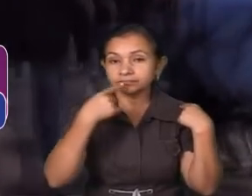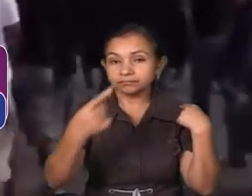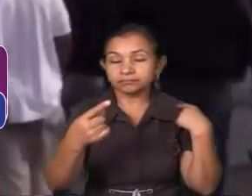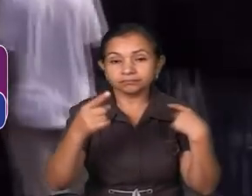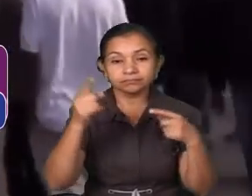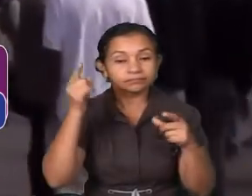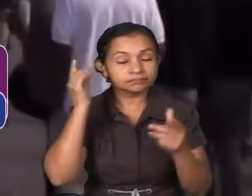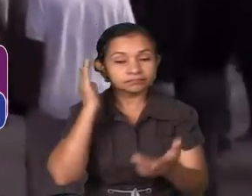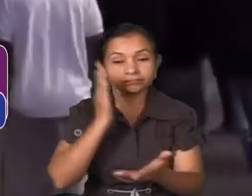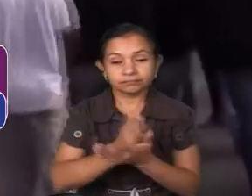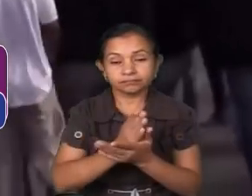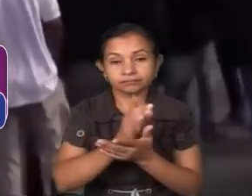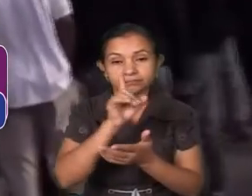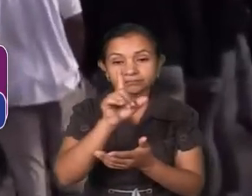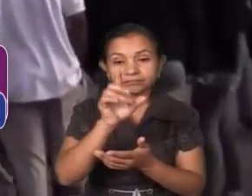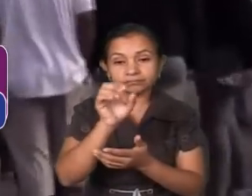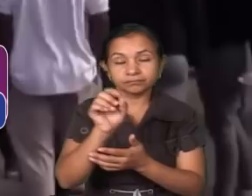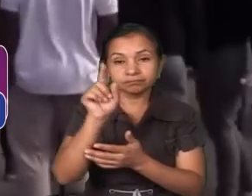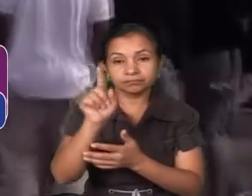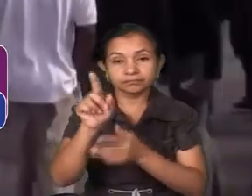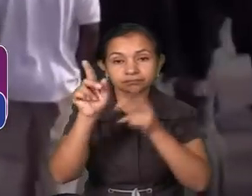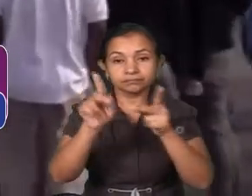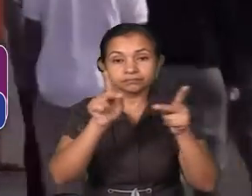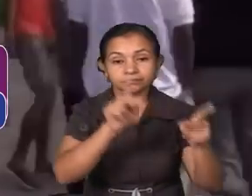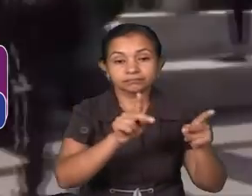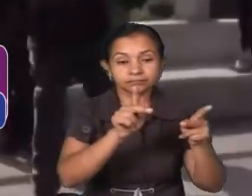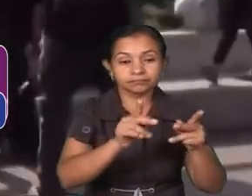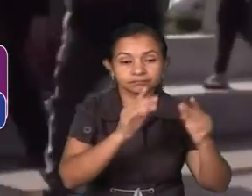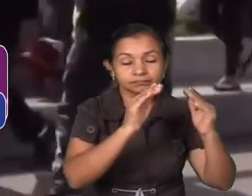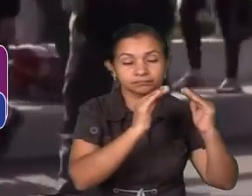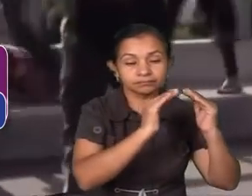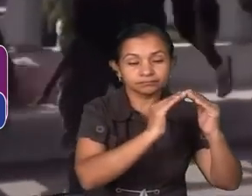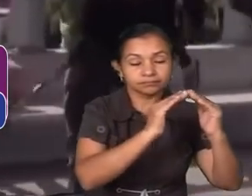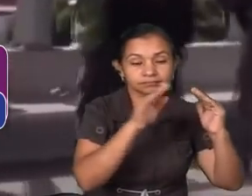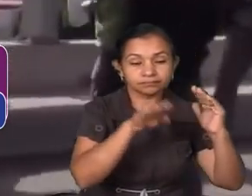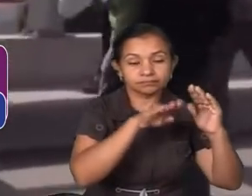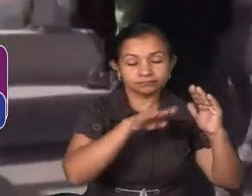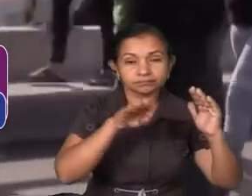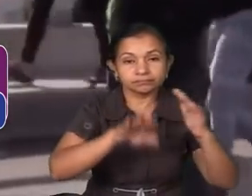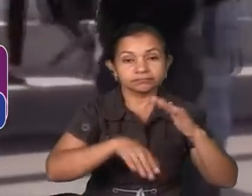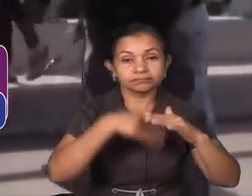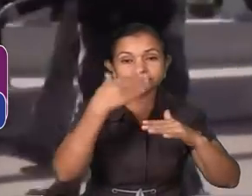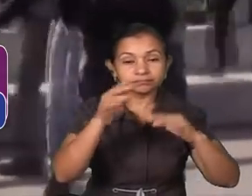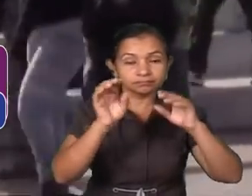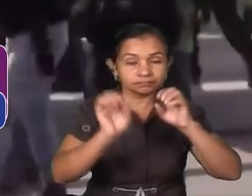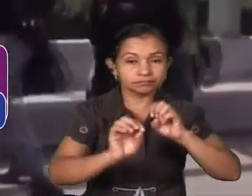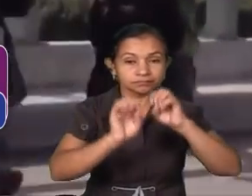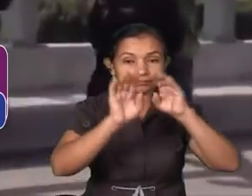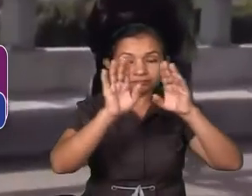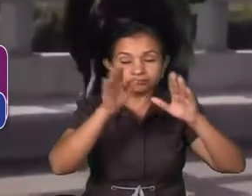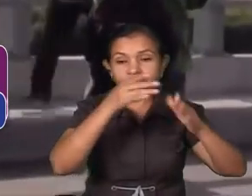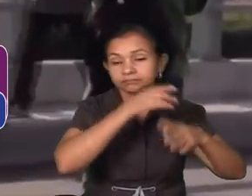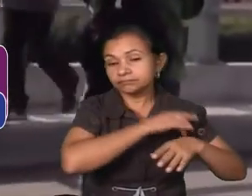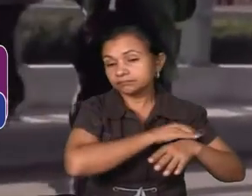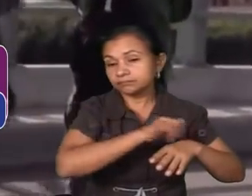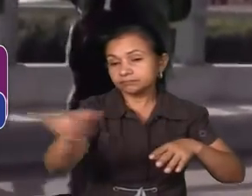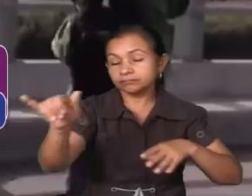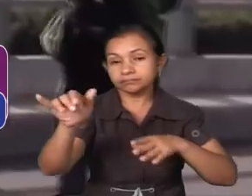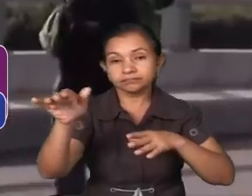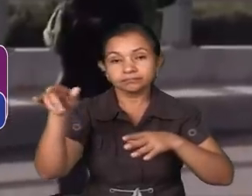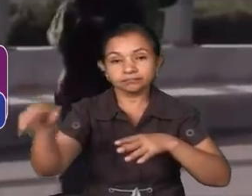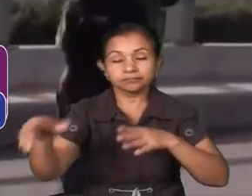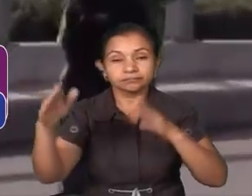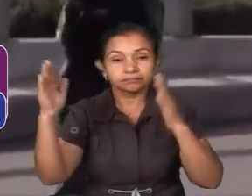ordenó retener a las 101 personas y colocarlas en albergue. Las personas serían deportadas en la madrugada de hoy jueves 06